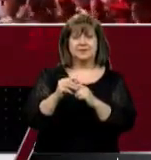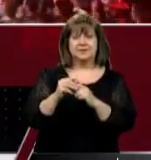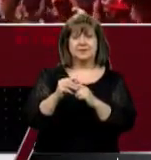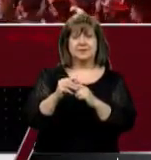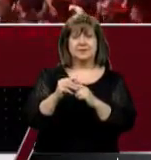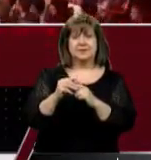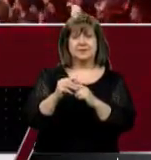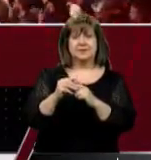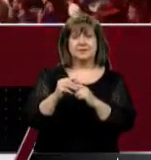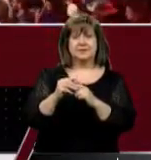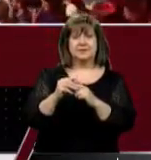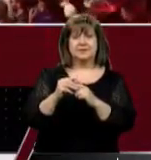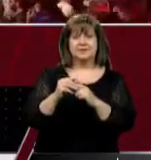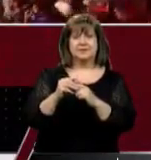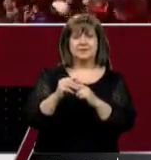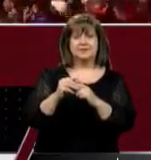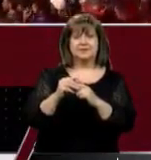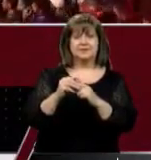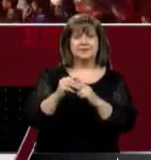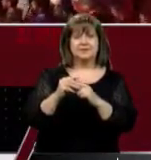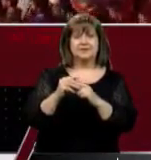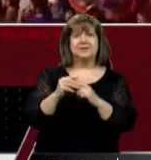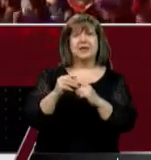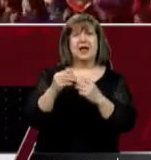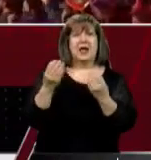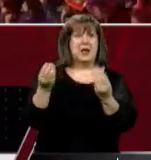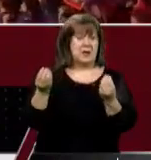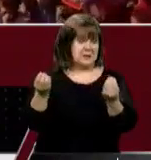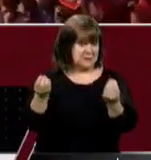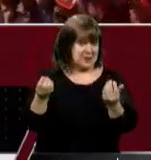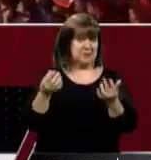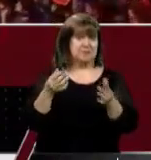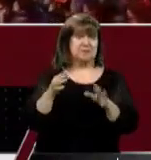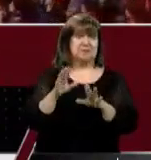No, mira, Andrea, pasanos datos, por favor, te lo pido.